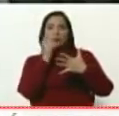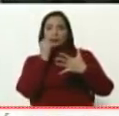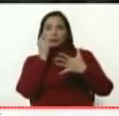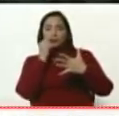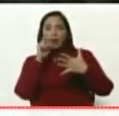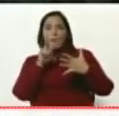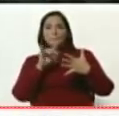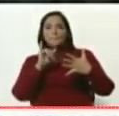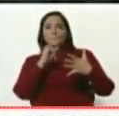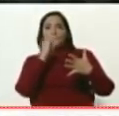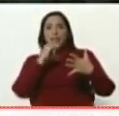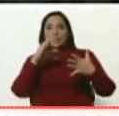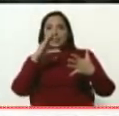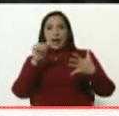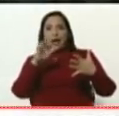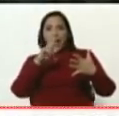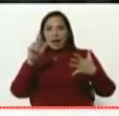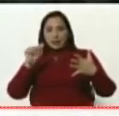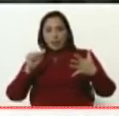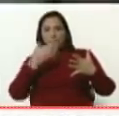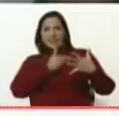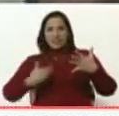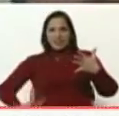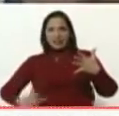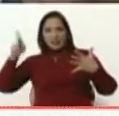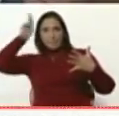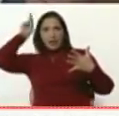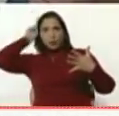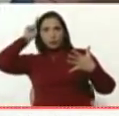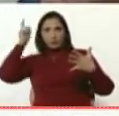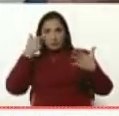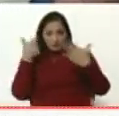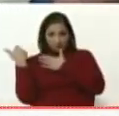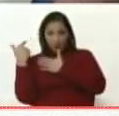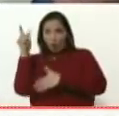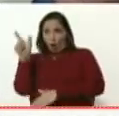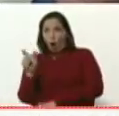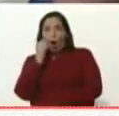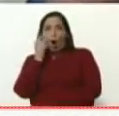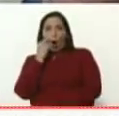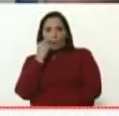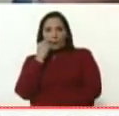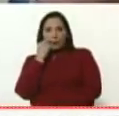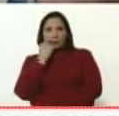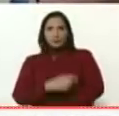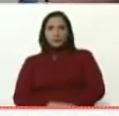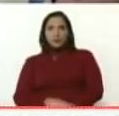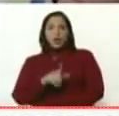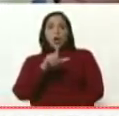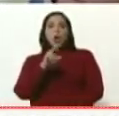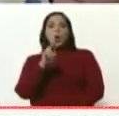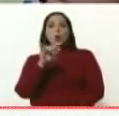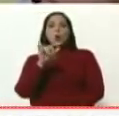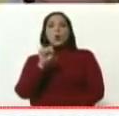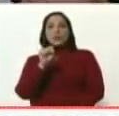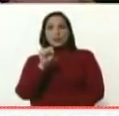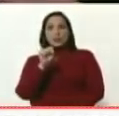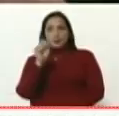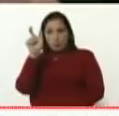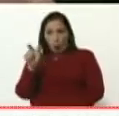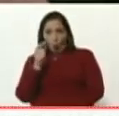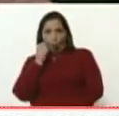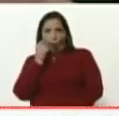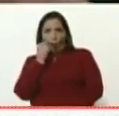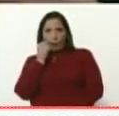Vizcarra, presidente de Perú, este es el cabo primero Luis Jean-Pierre Caraballo Marcano.